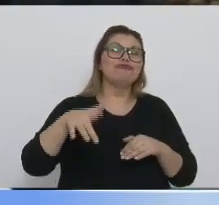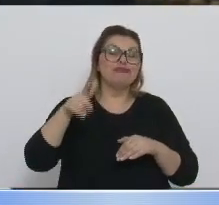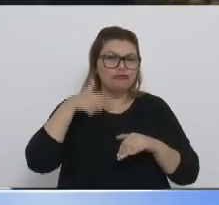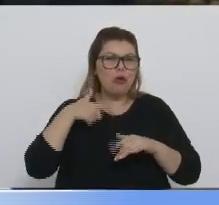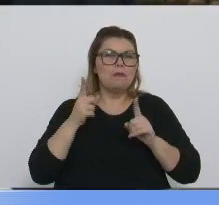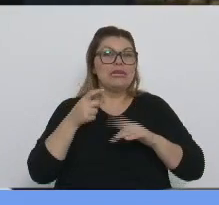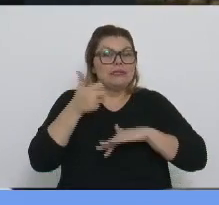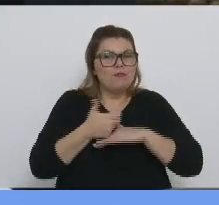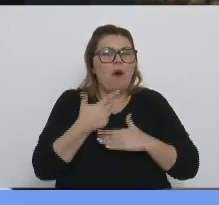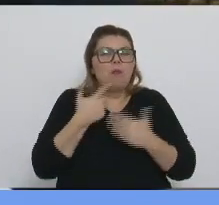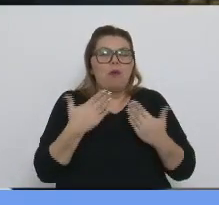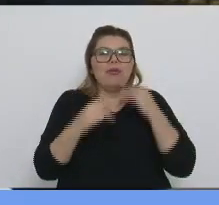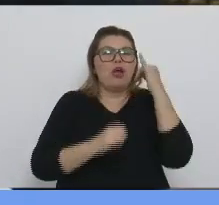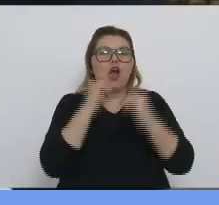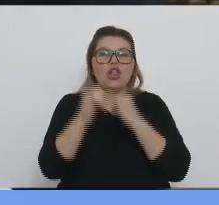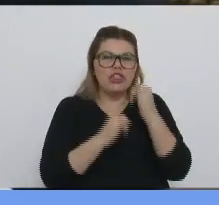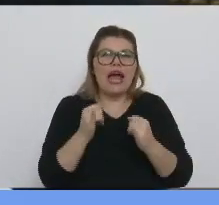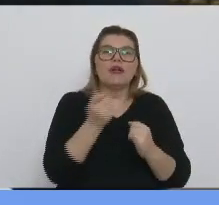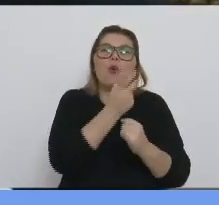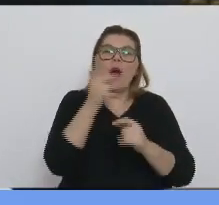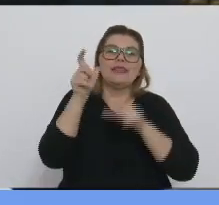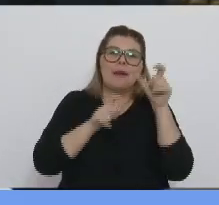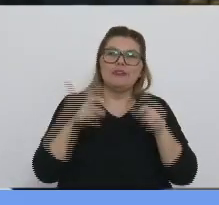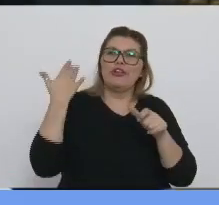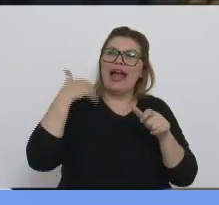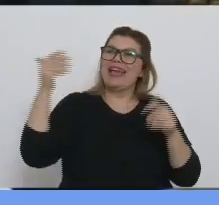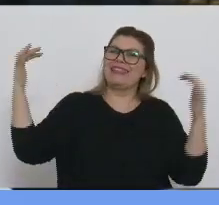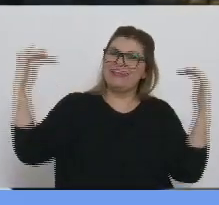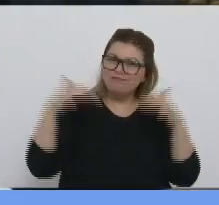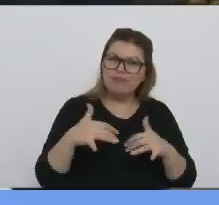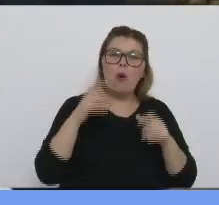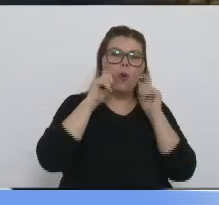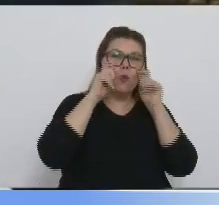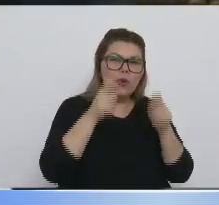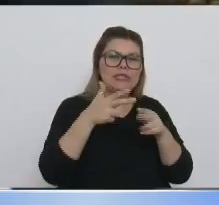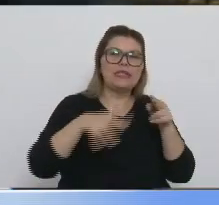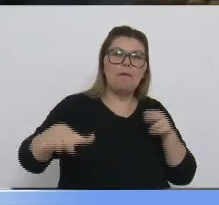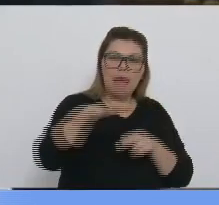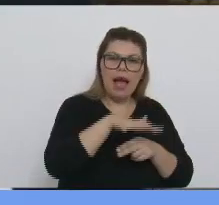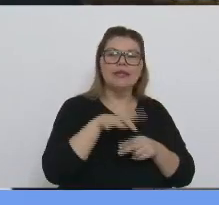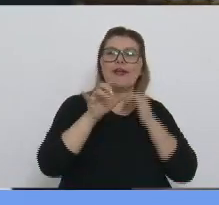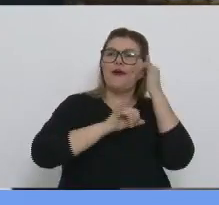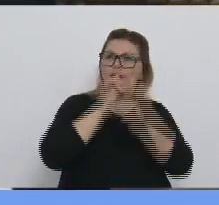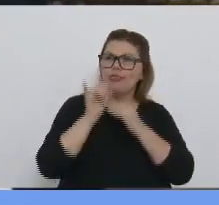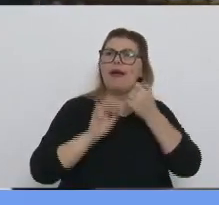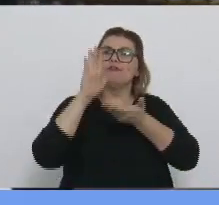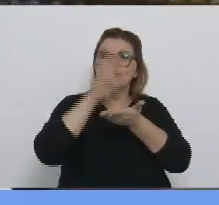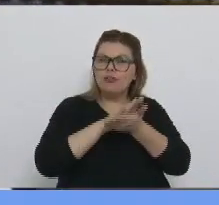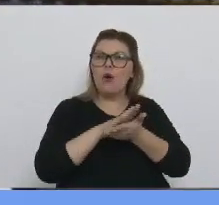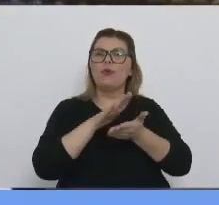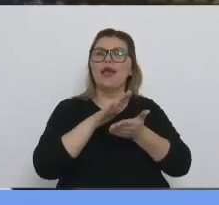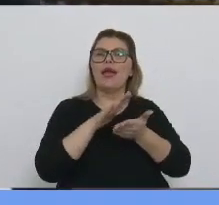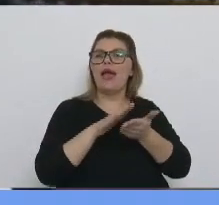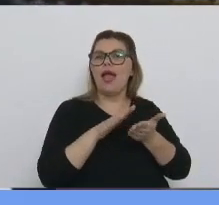la cantidad de argentinos y extranjeros que visitaron nuestros parques y la enorme riqueza que pudimos generar